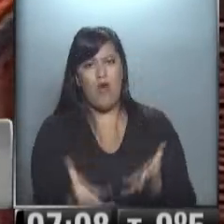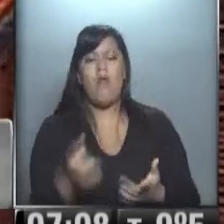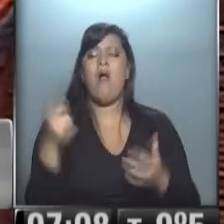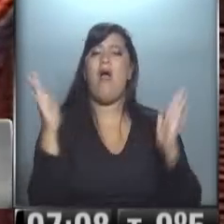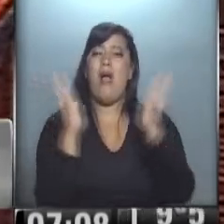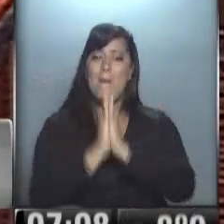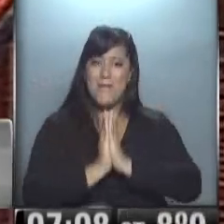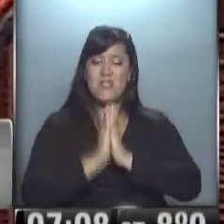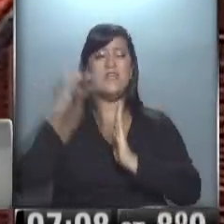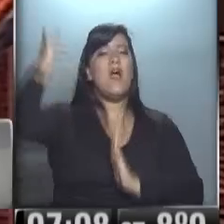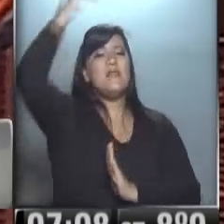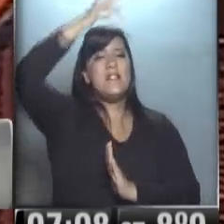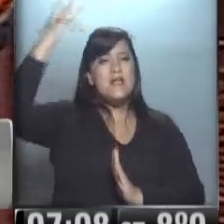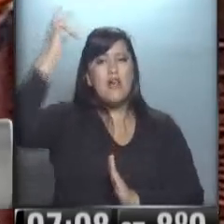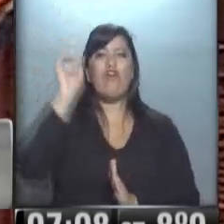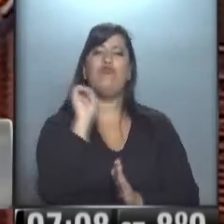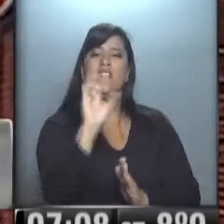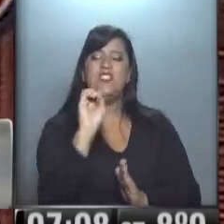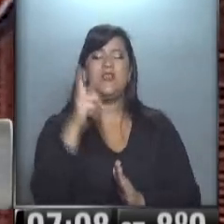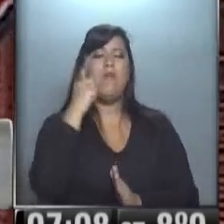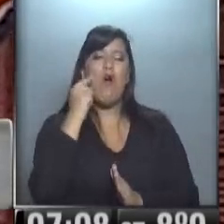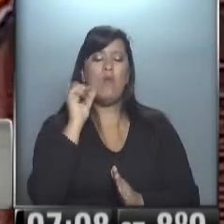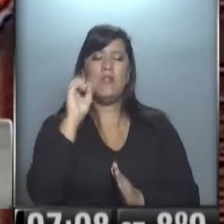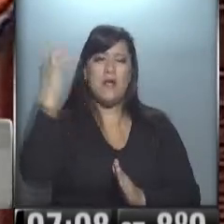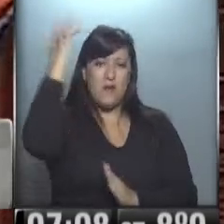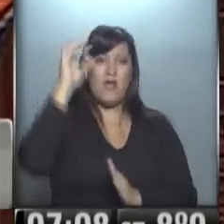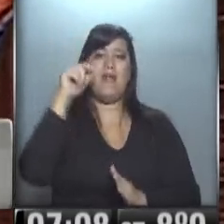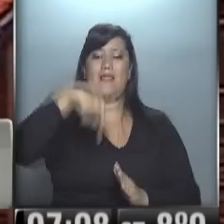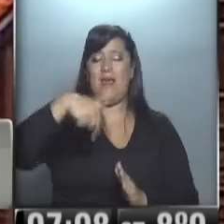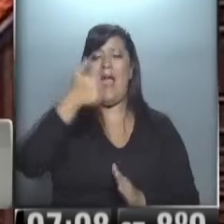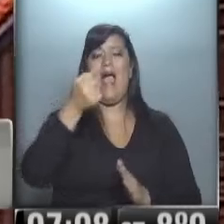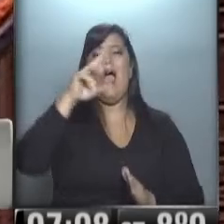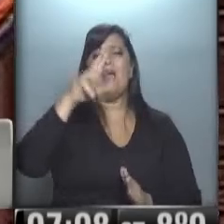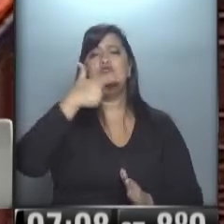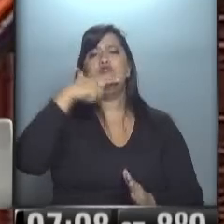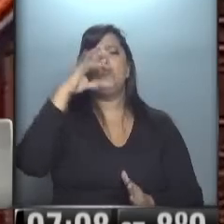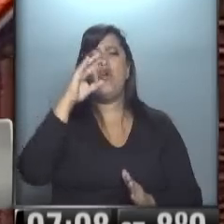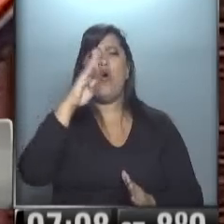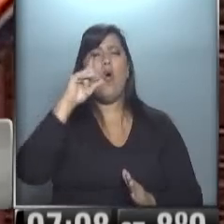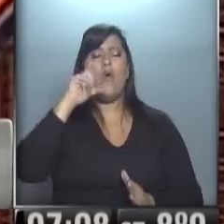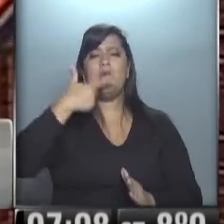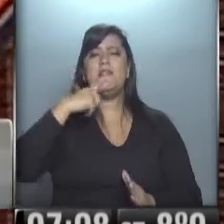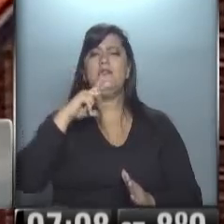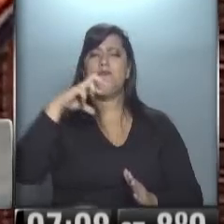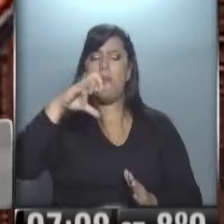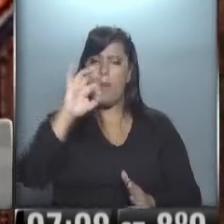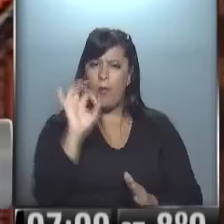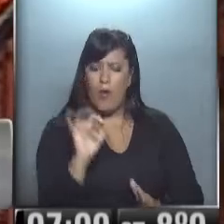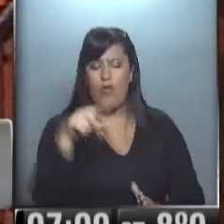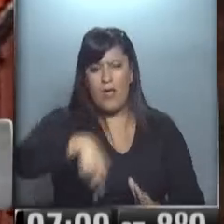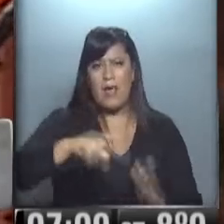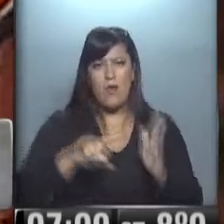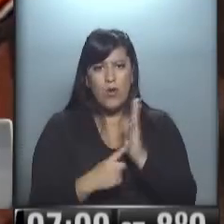por Monseñor Mario Poli, el arzobispo de Buenos Aires, seguramente ya con las